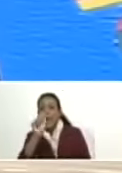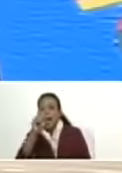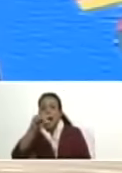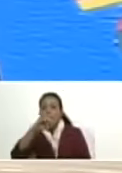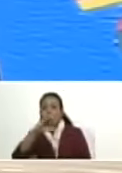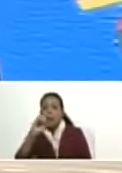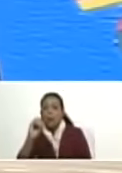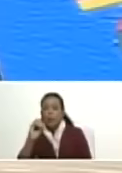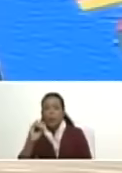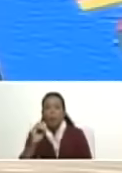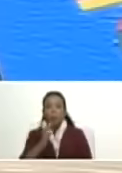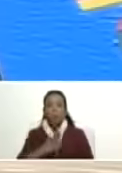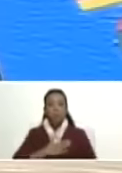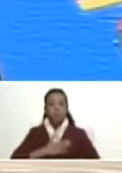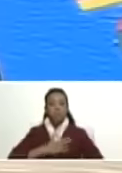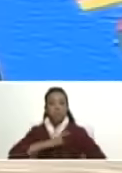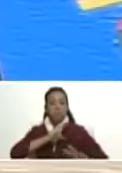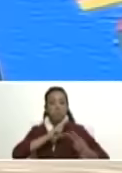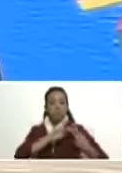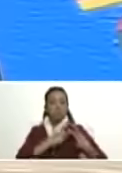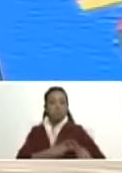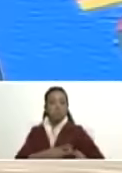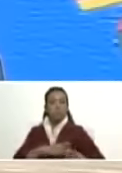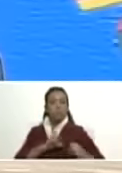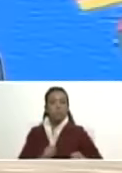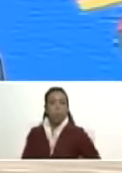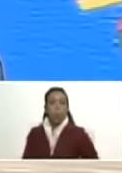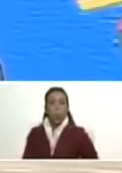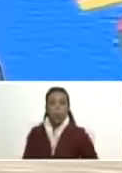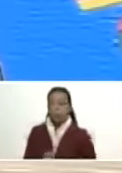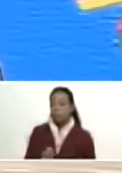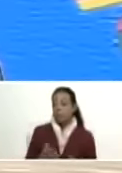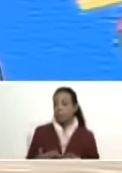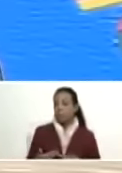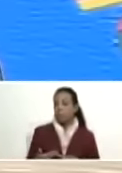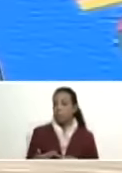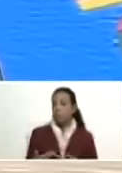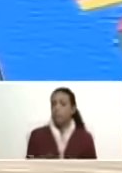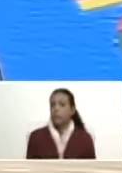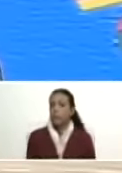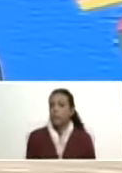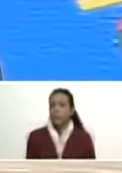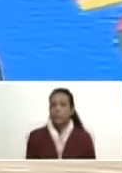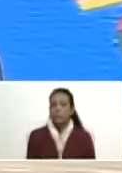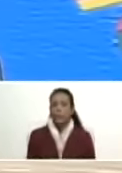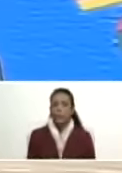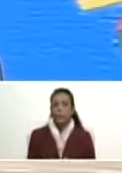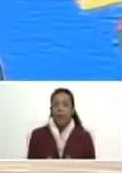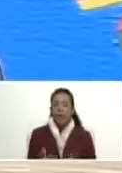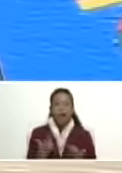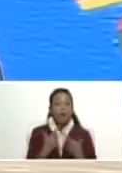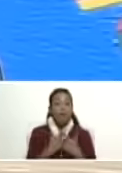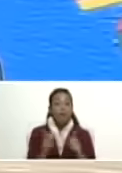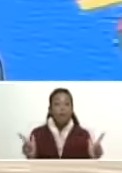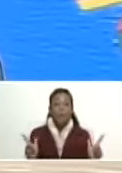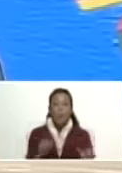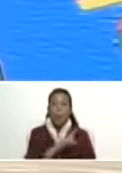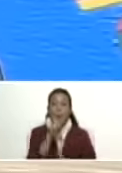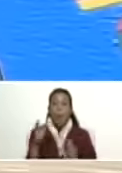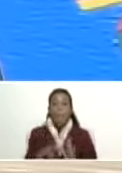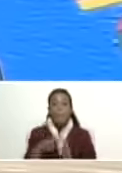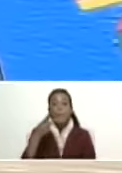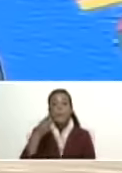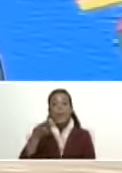manifiesta su voluntad de conceder la independencia